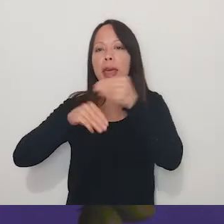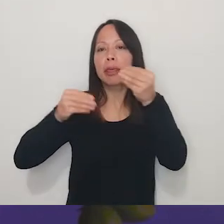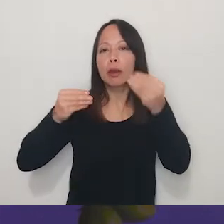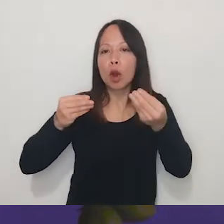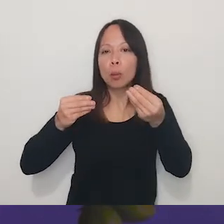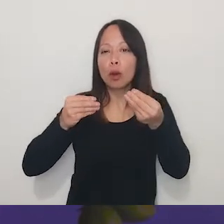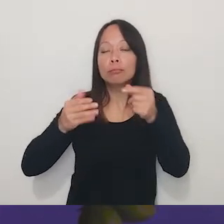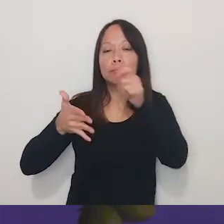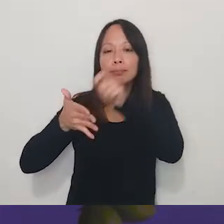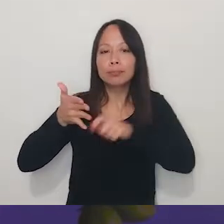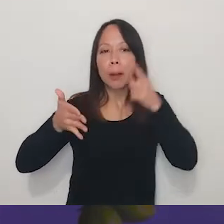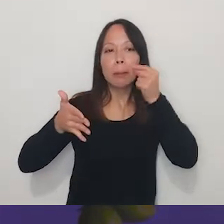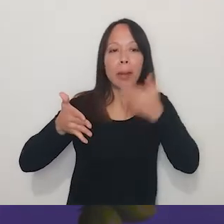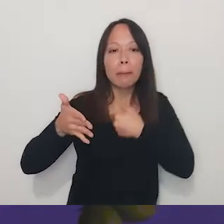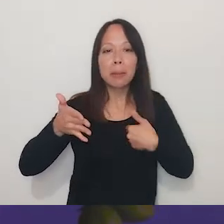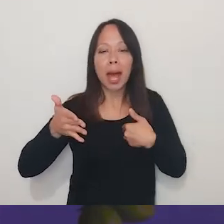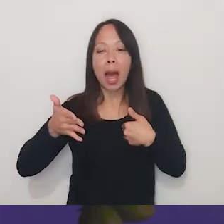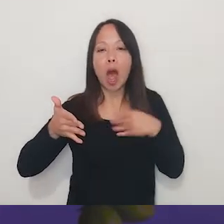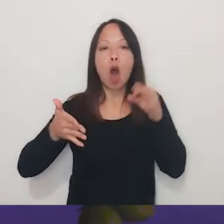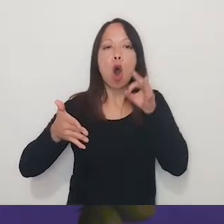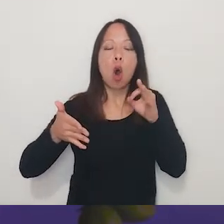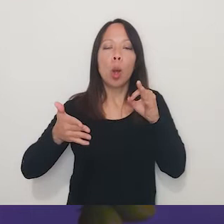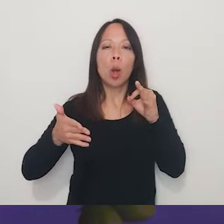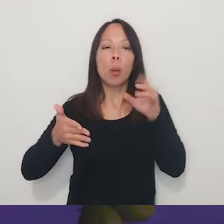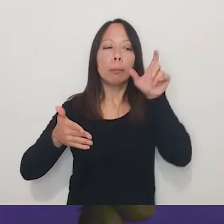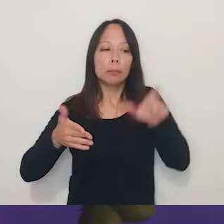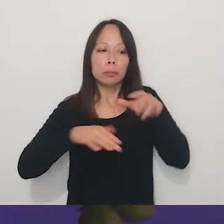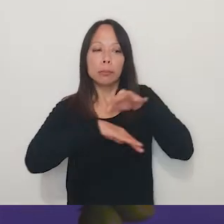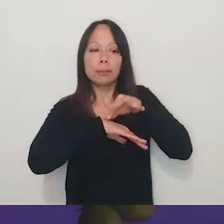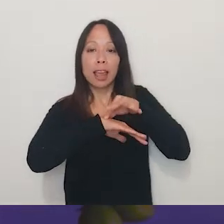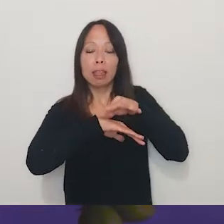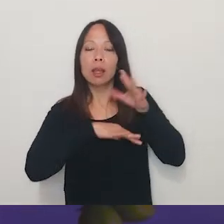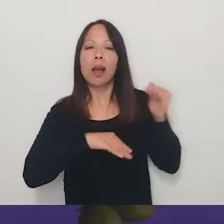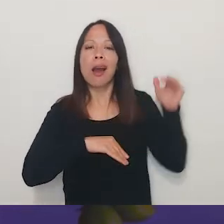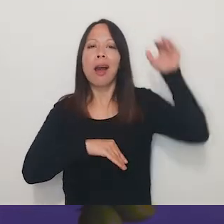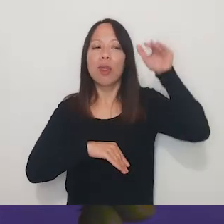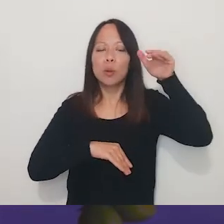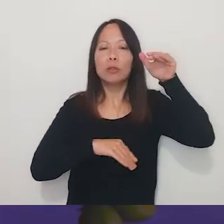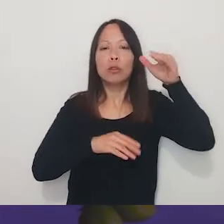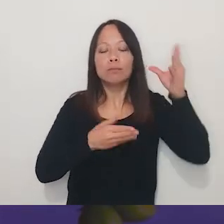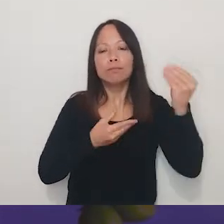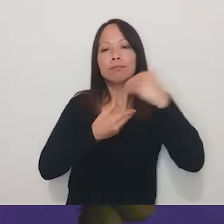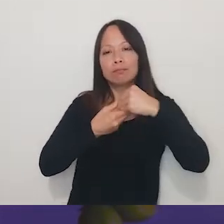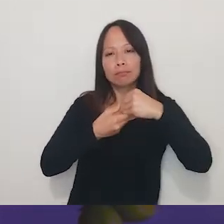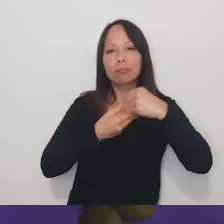conjunto, o sea, en general los padres de un paciente chico o un paciente adulto participan de esto, es algo